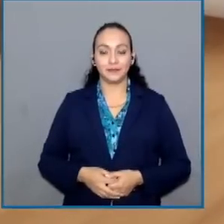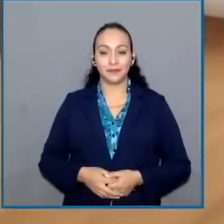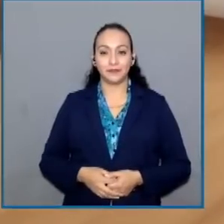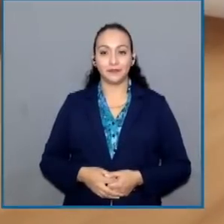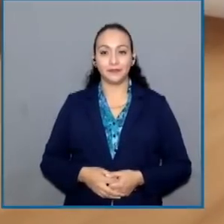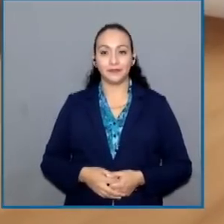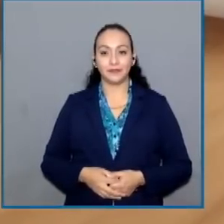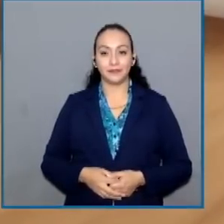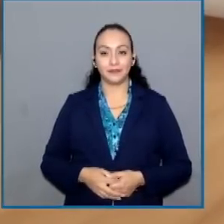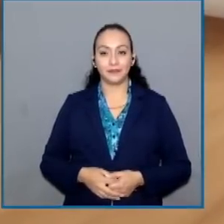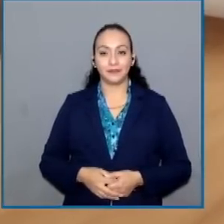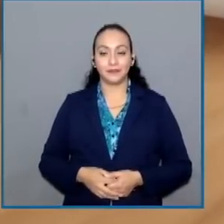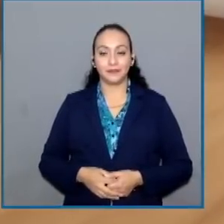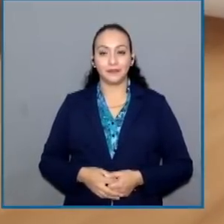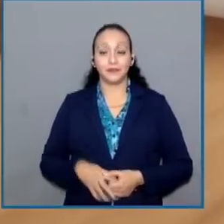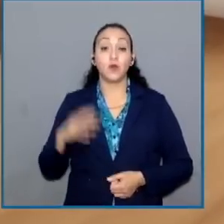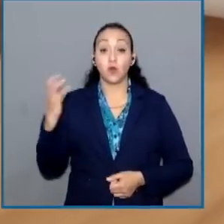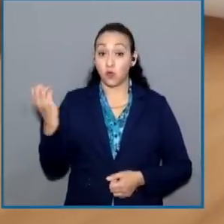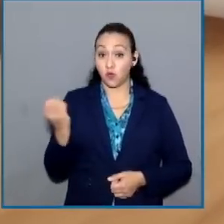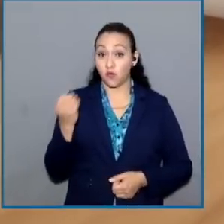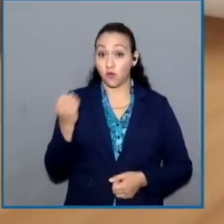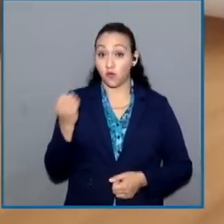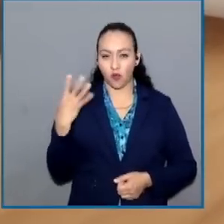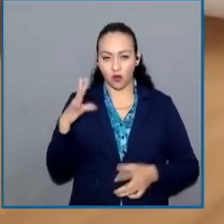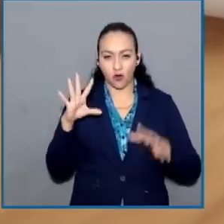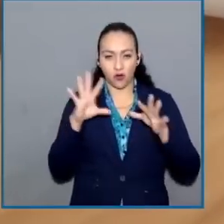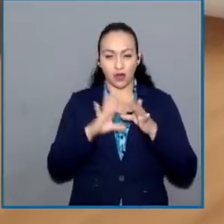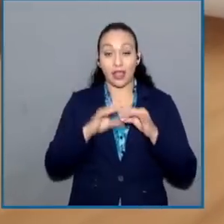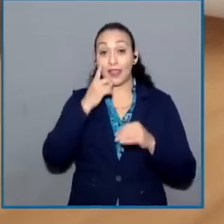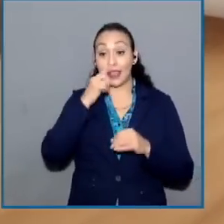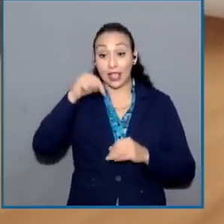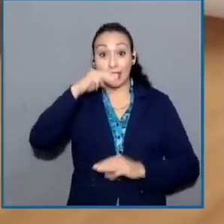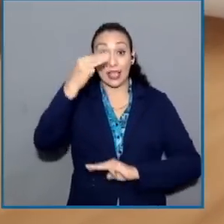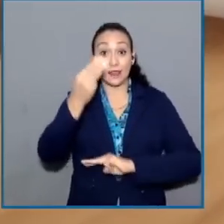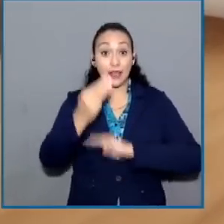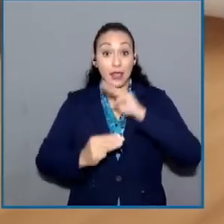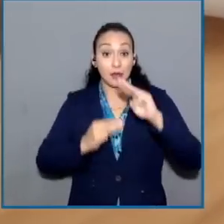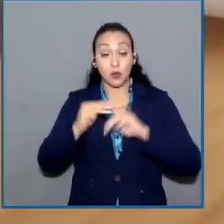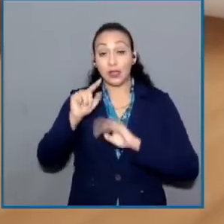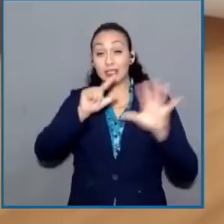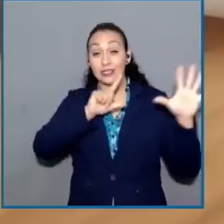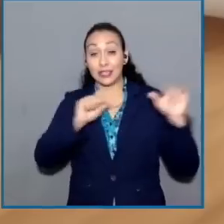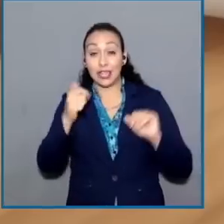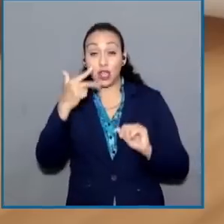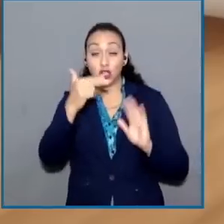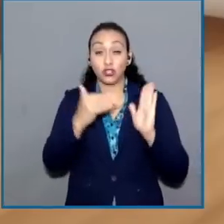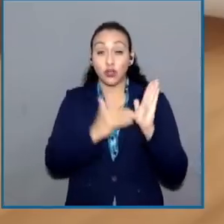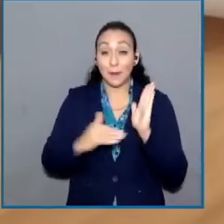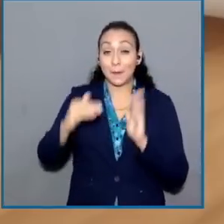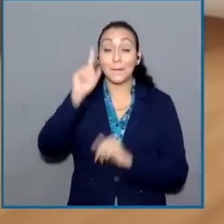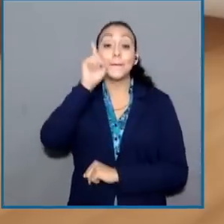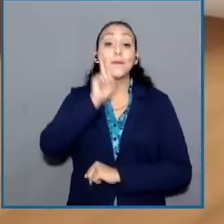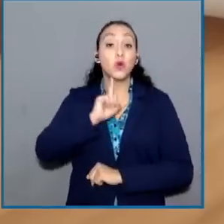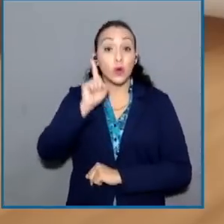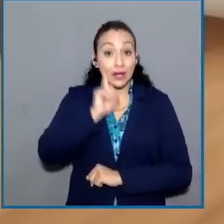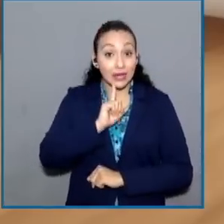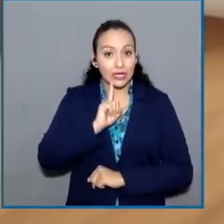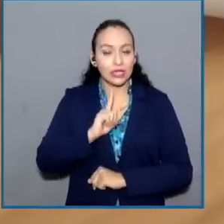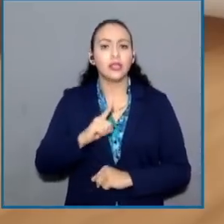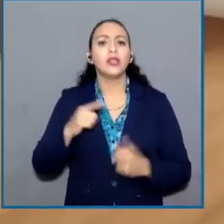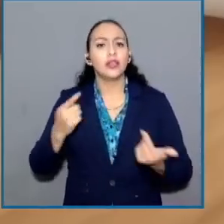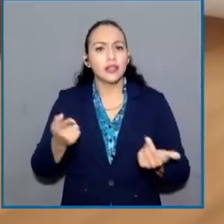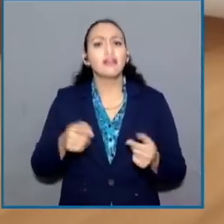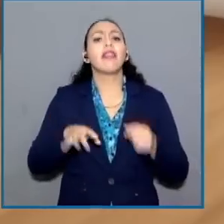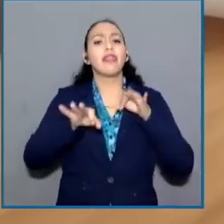Y durante un foro se advirtió que en el mundo 708 millones de mujeres se encuentran fuera del mercado laboral debido a